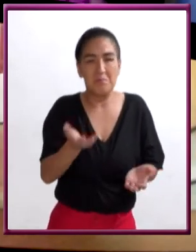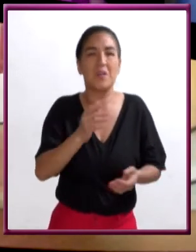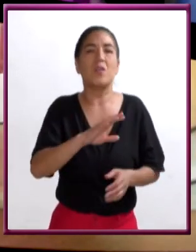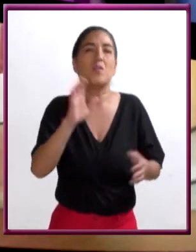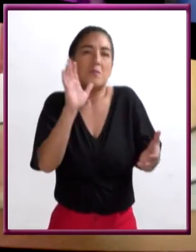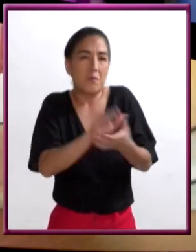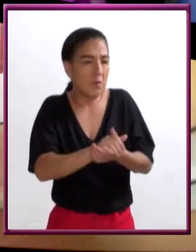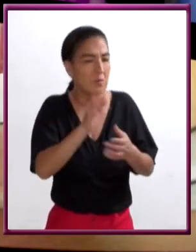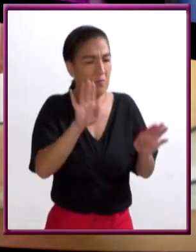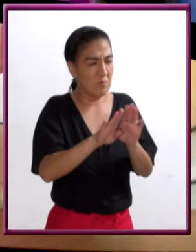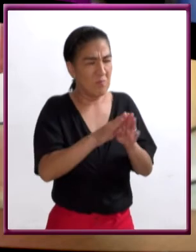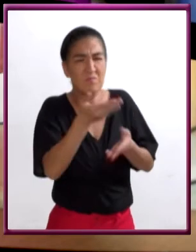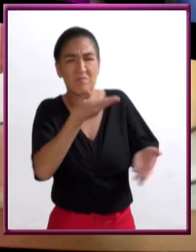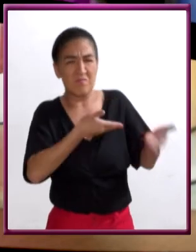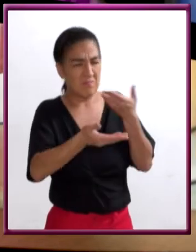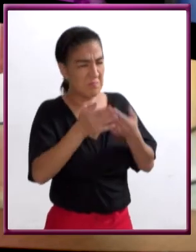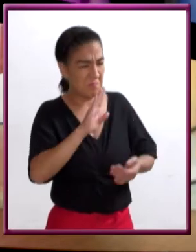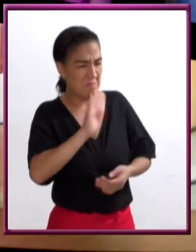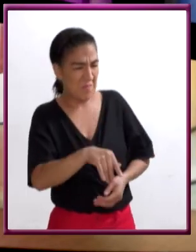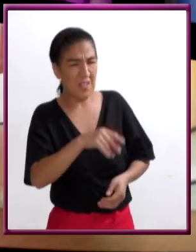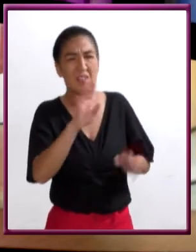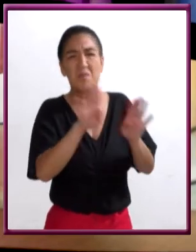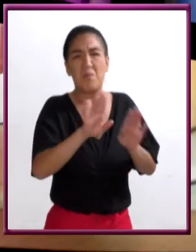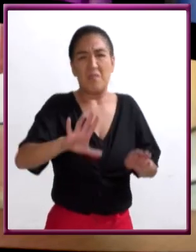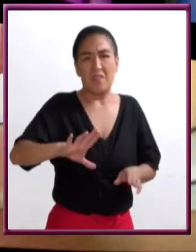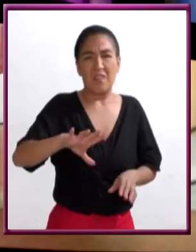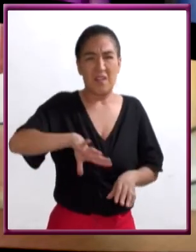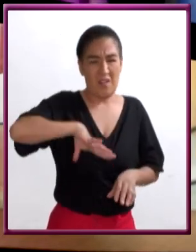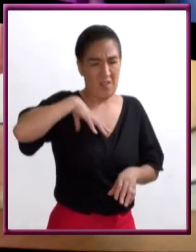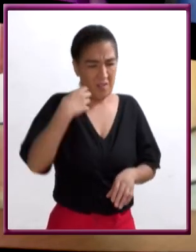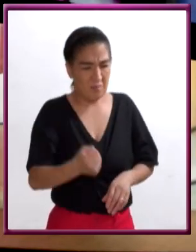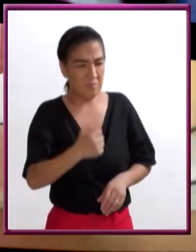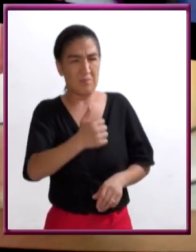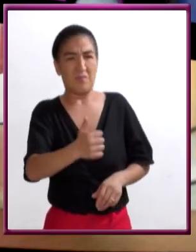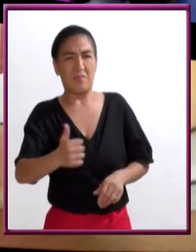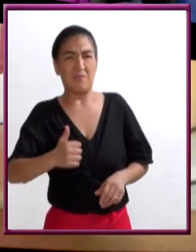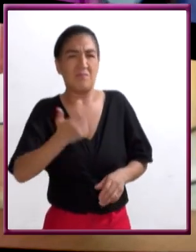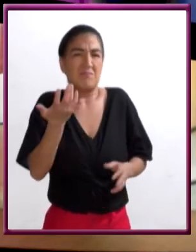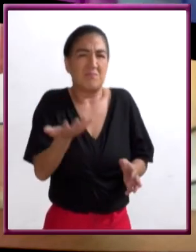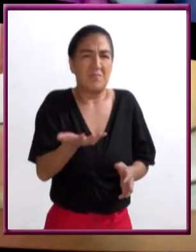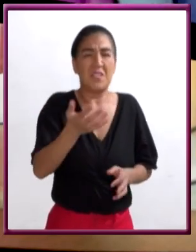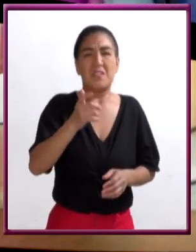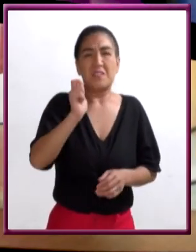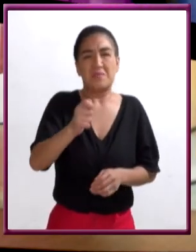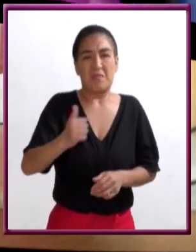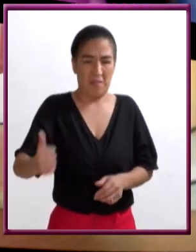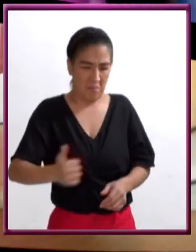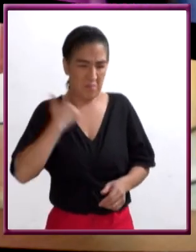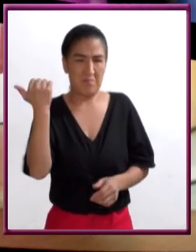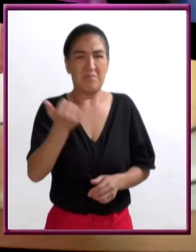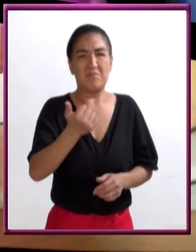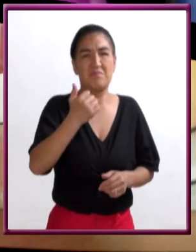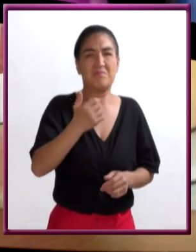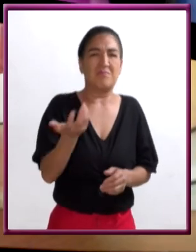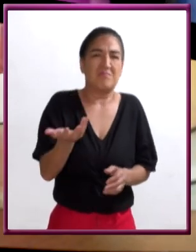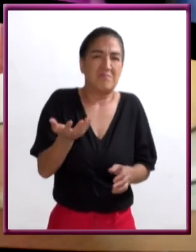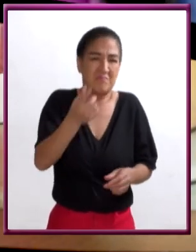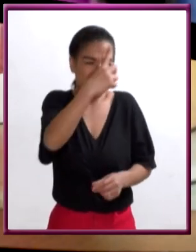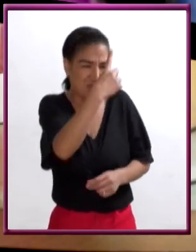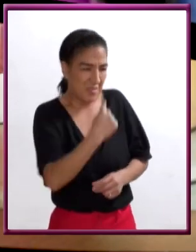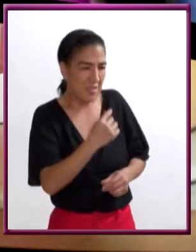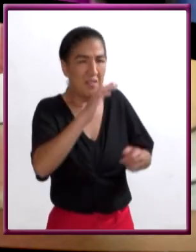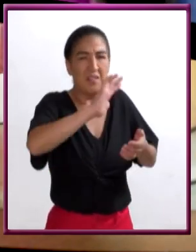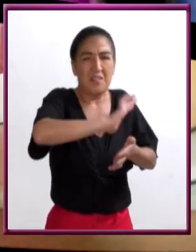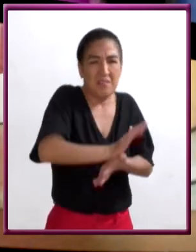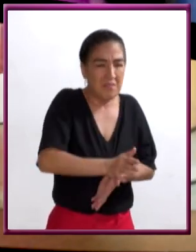la relación y estar al tanto y estar alertas cuando nos relacionamos con